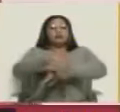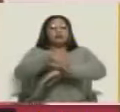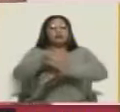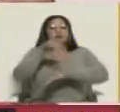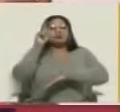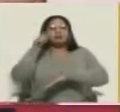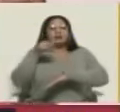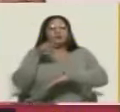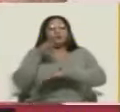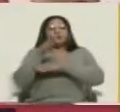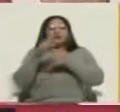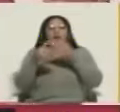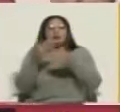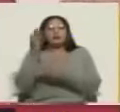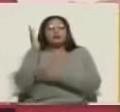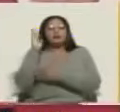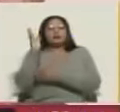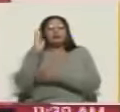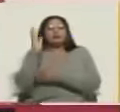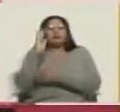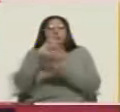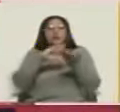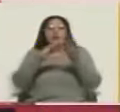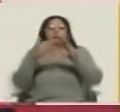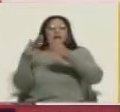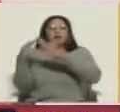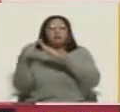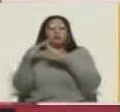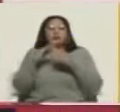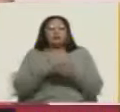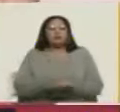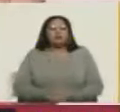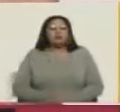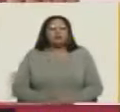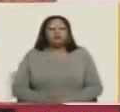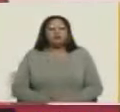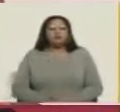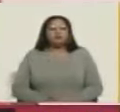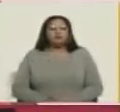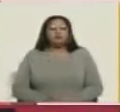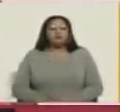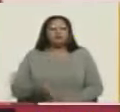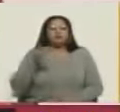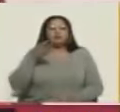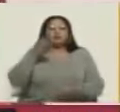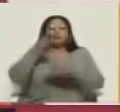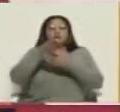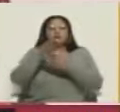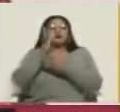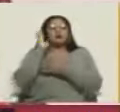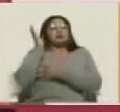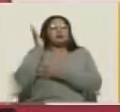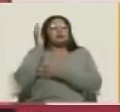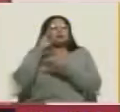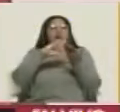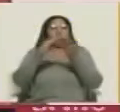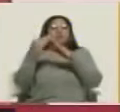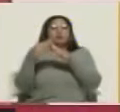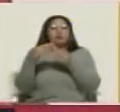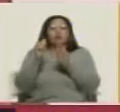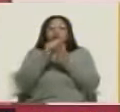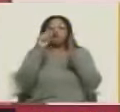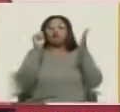ir a la asamblea de la comunidad. Debería ir a la asamblea de la comunidad. ¿Con qué? Con su acta